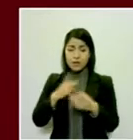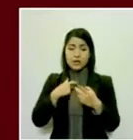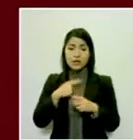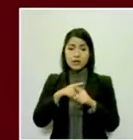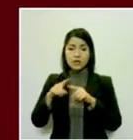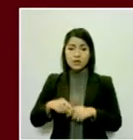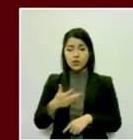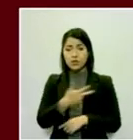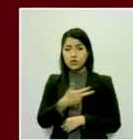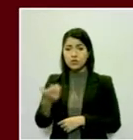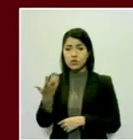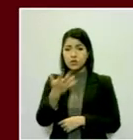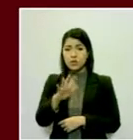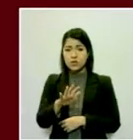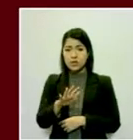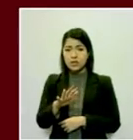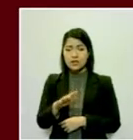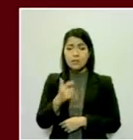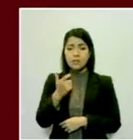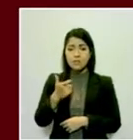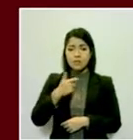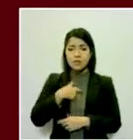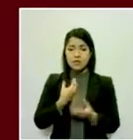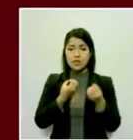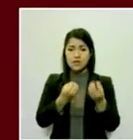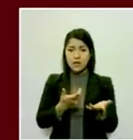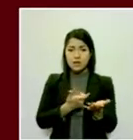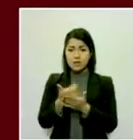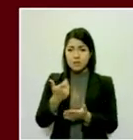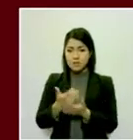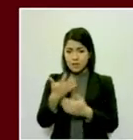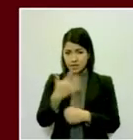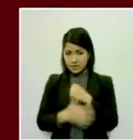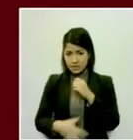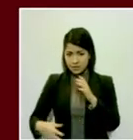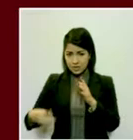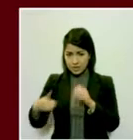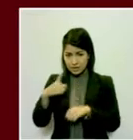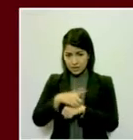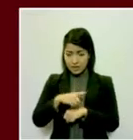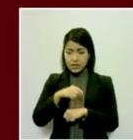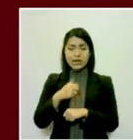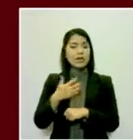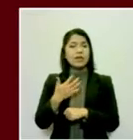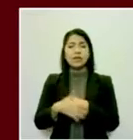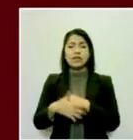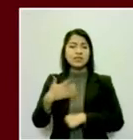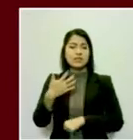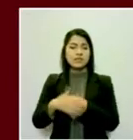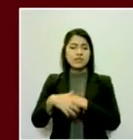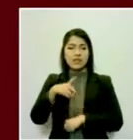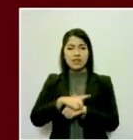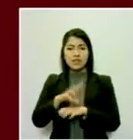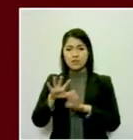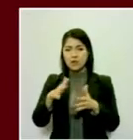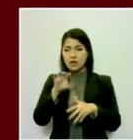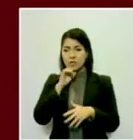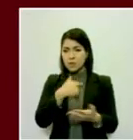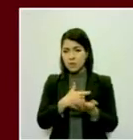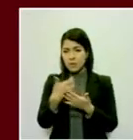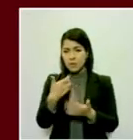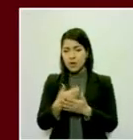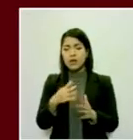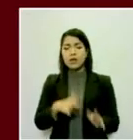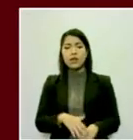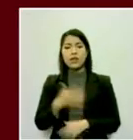son 810 pesos a cada trabajador cada quincena, que van también ahí directamente de nómina, adicionales